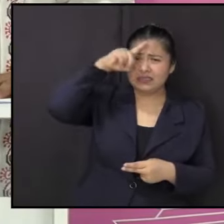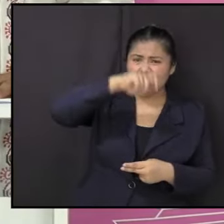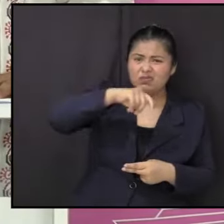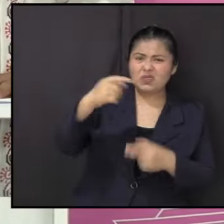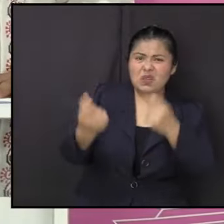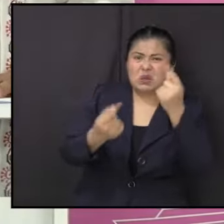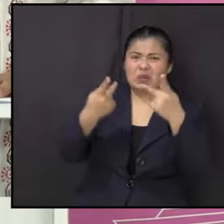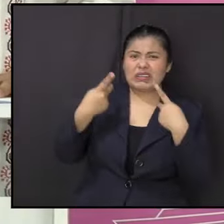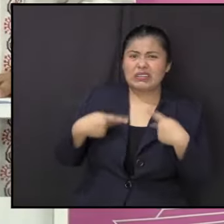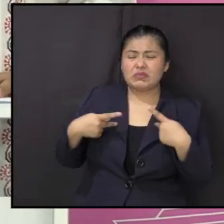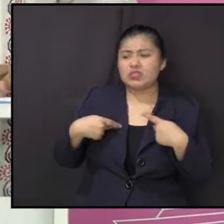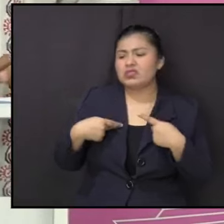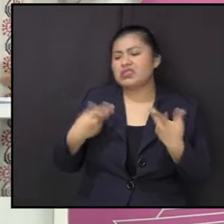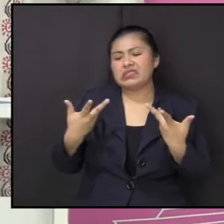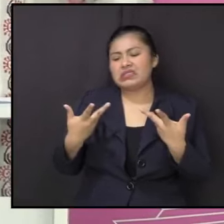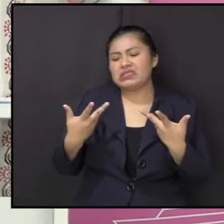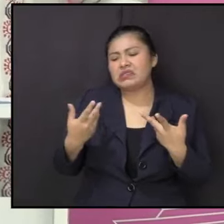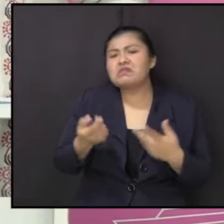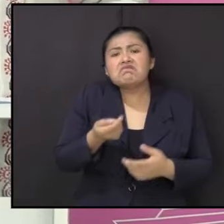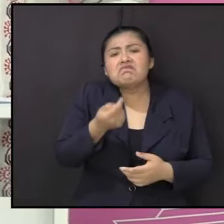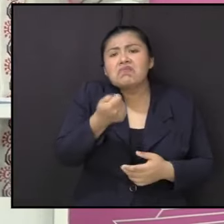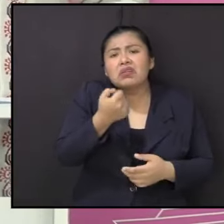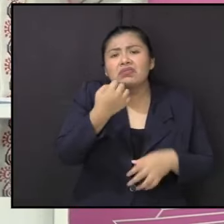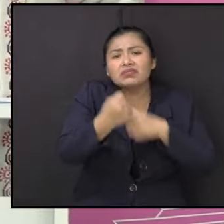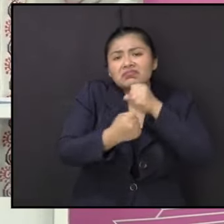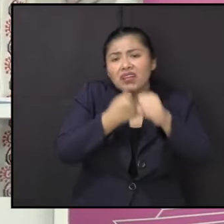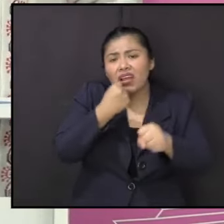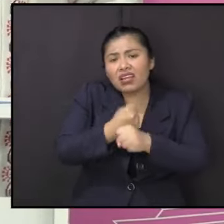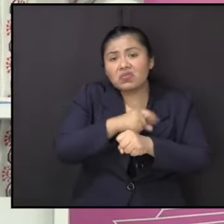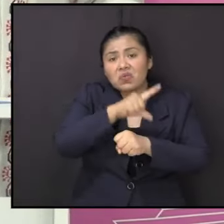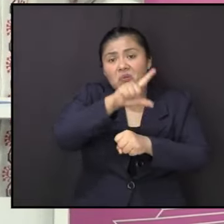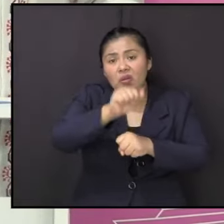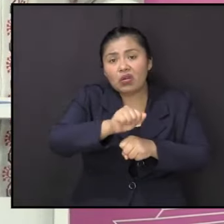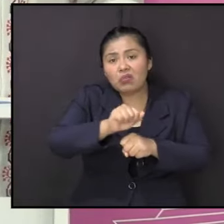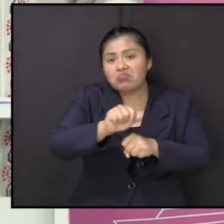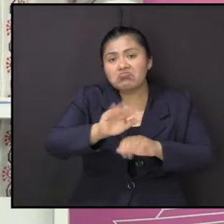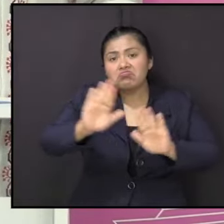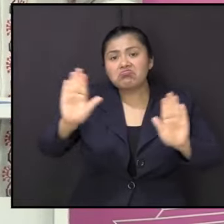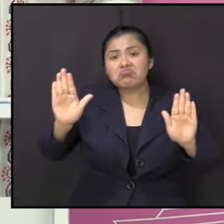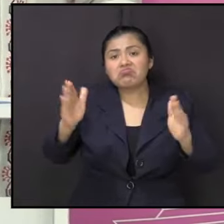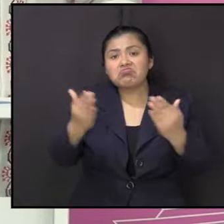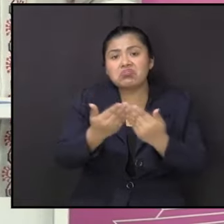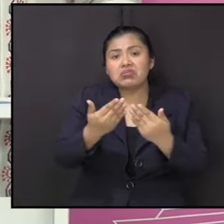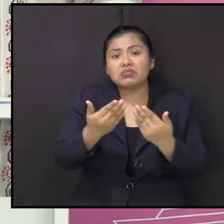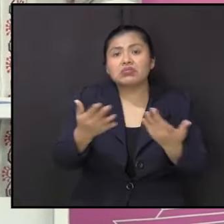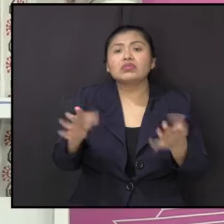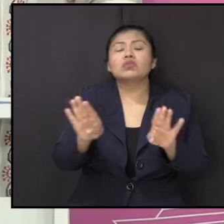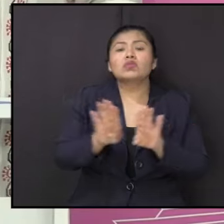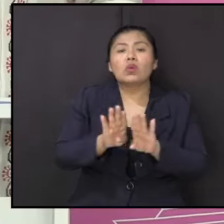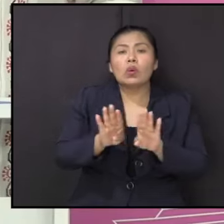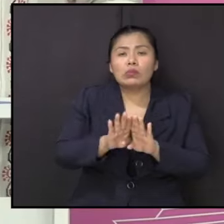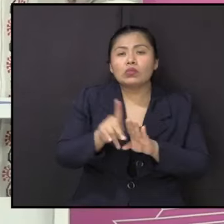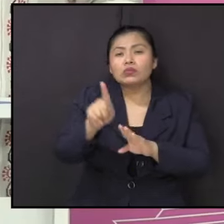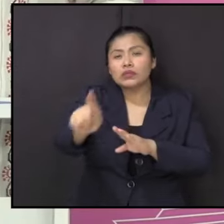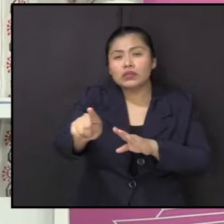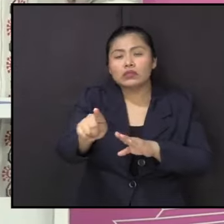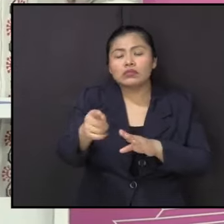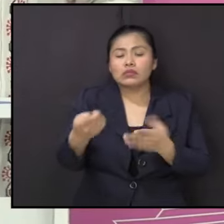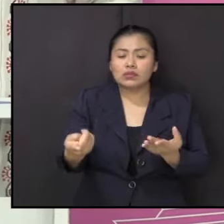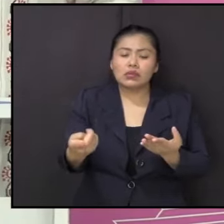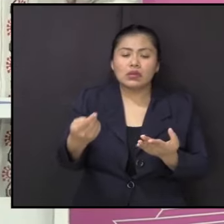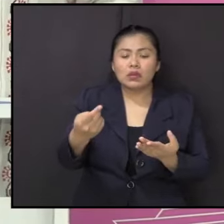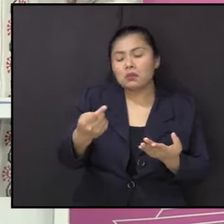quedan en los primeros años porque no pueden soportar el tema económico. Desde el Congreso, ¿cómo van a blindar esta parte para que